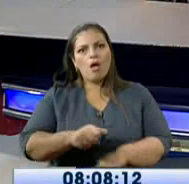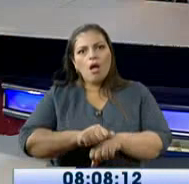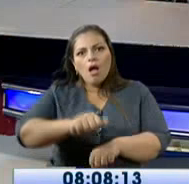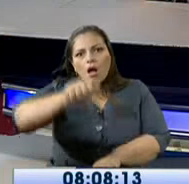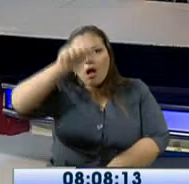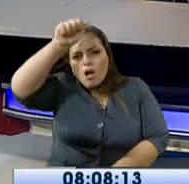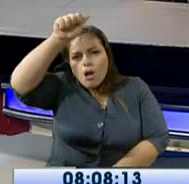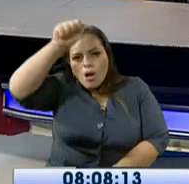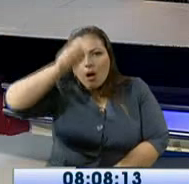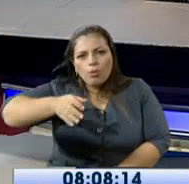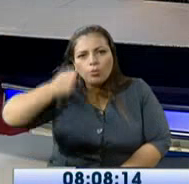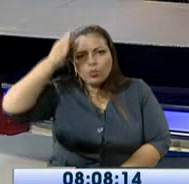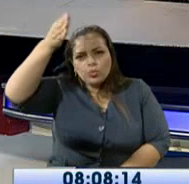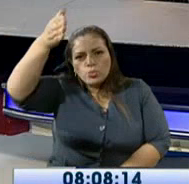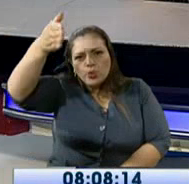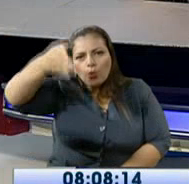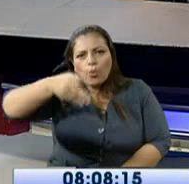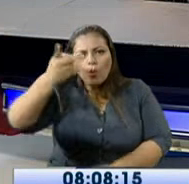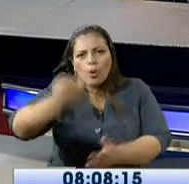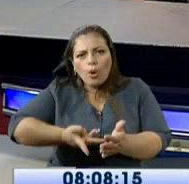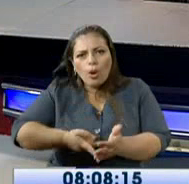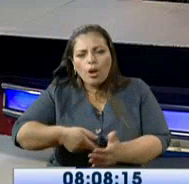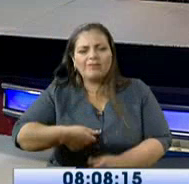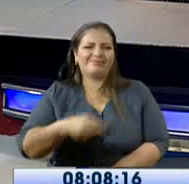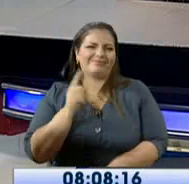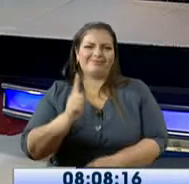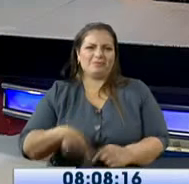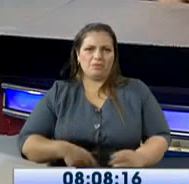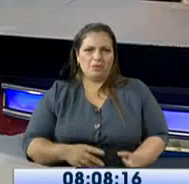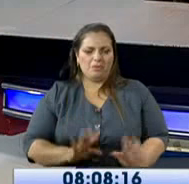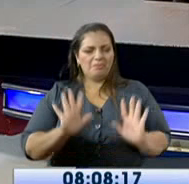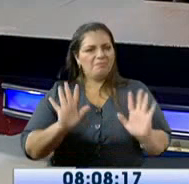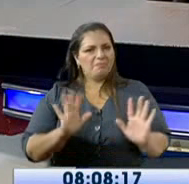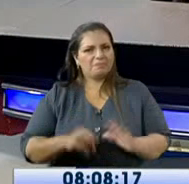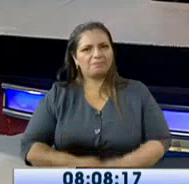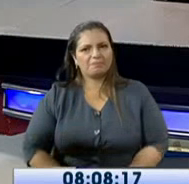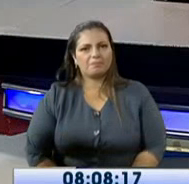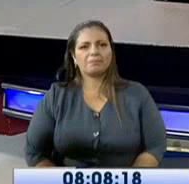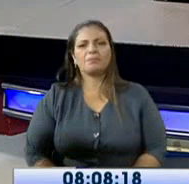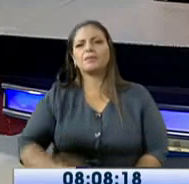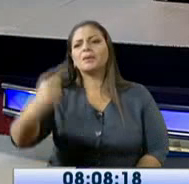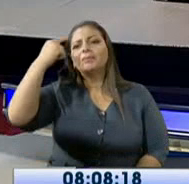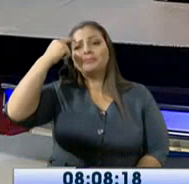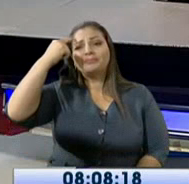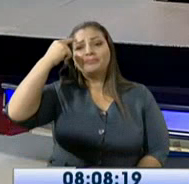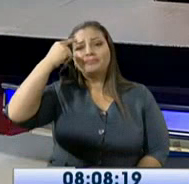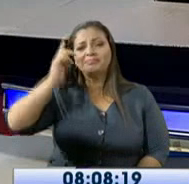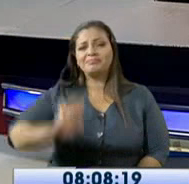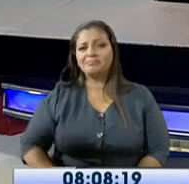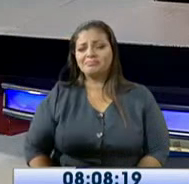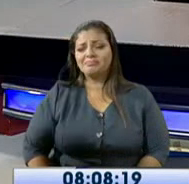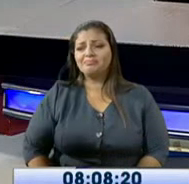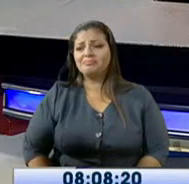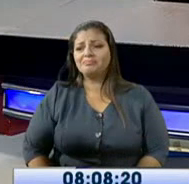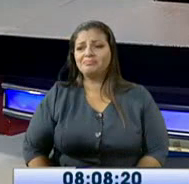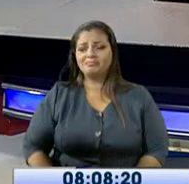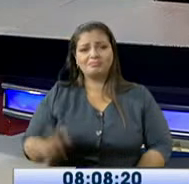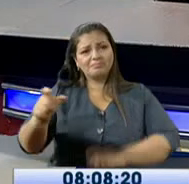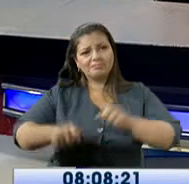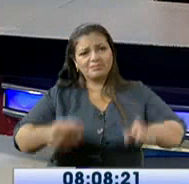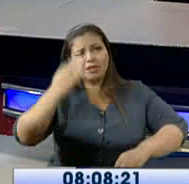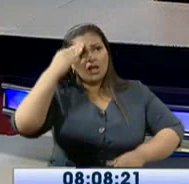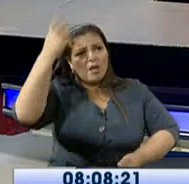menos. Pero eso no se va a acabar. Perdónenme. A no ser que se tomen medidas drásticas de sanciones económicas